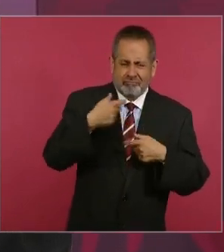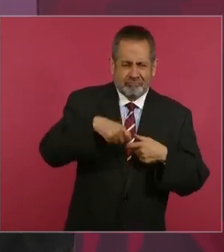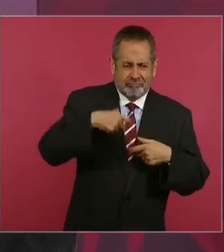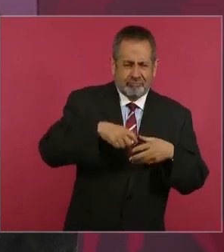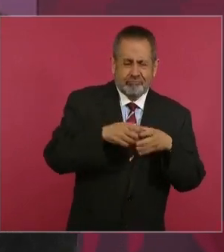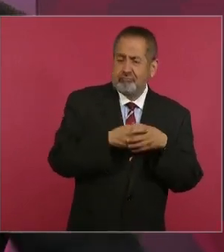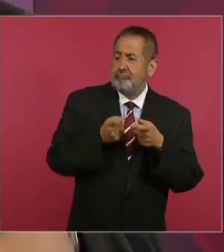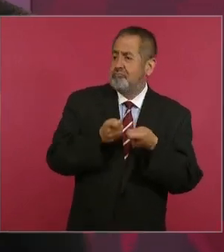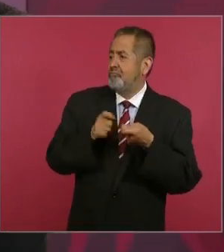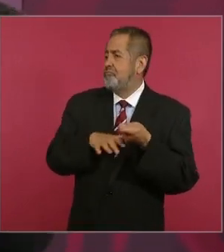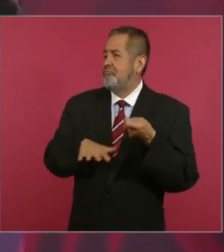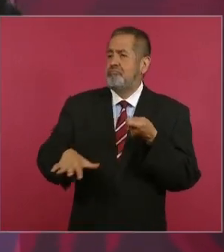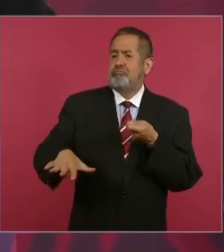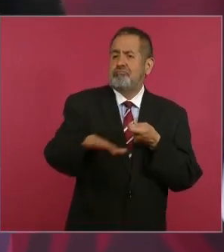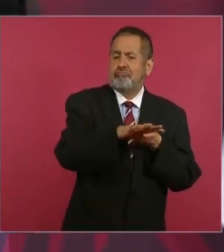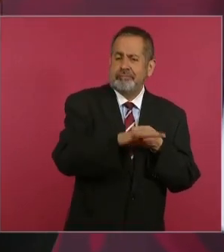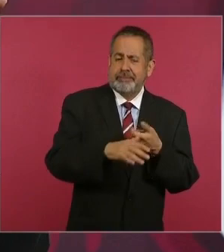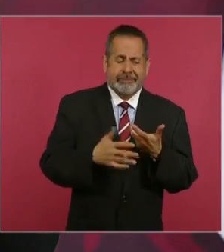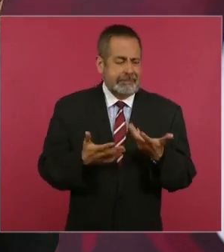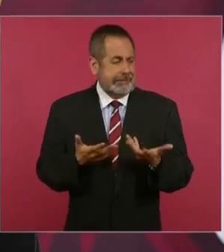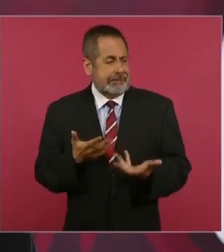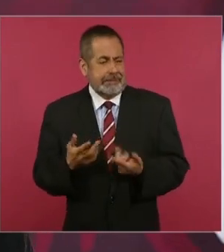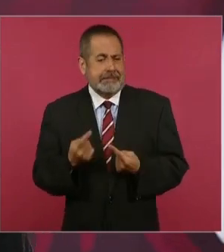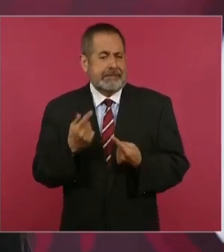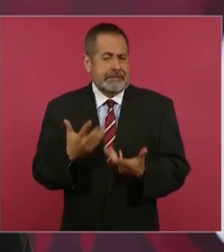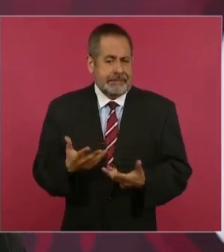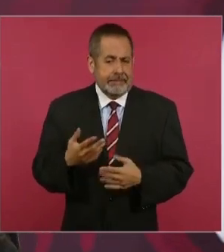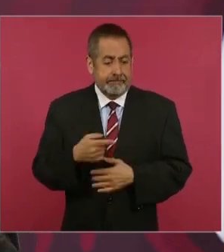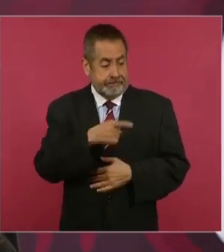oligárquico Entonces ese gobierno